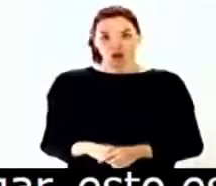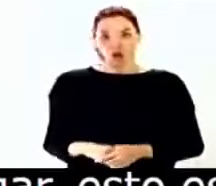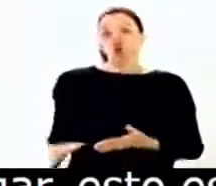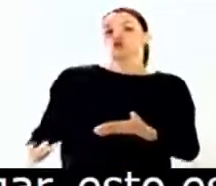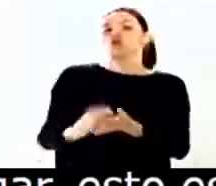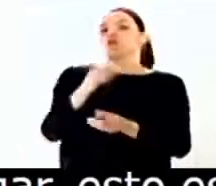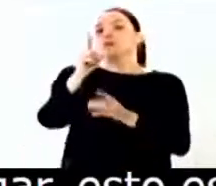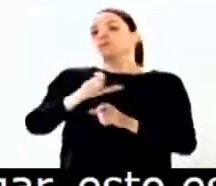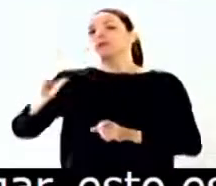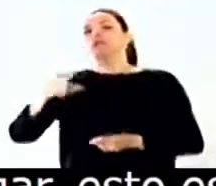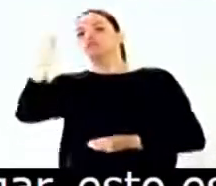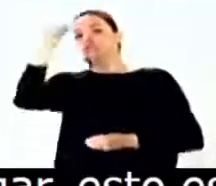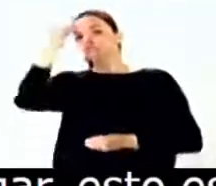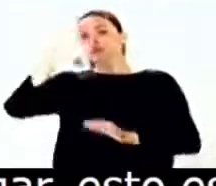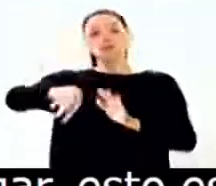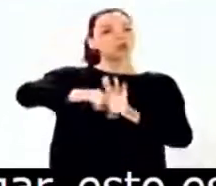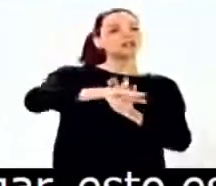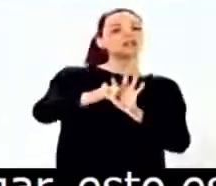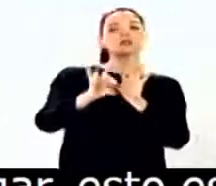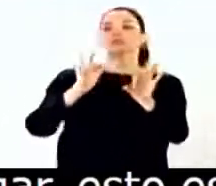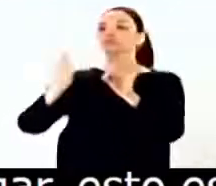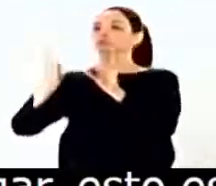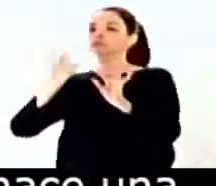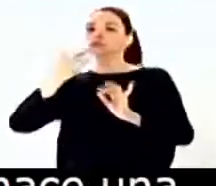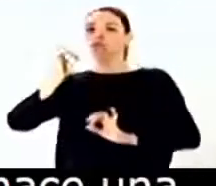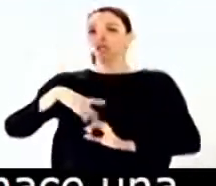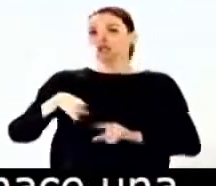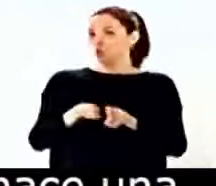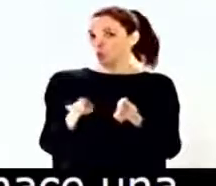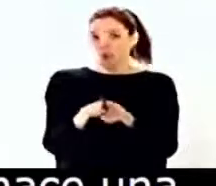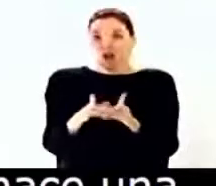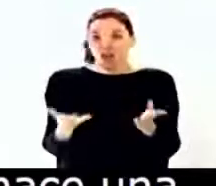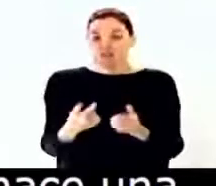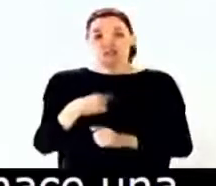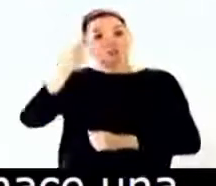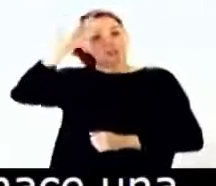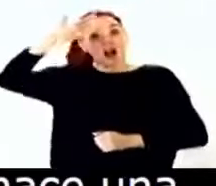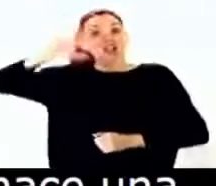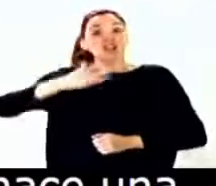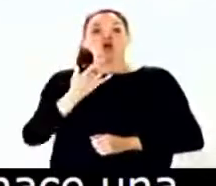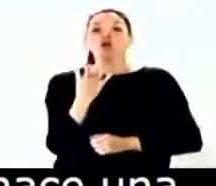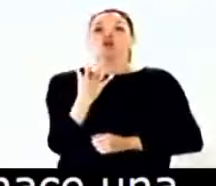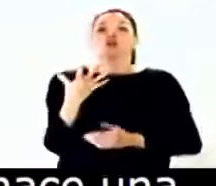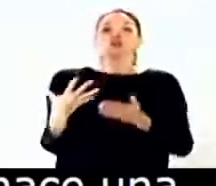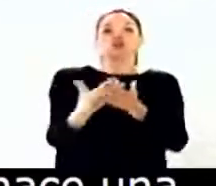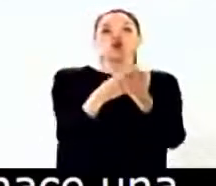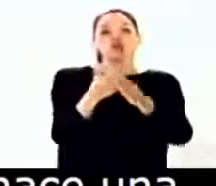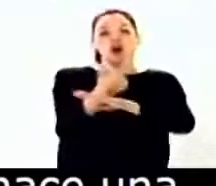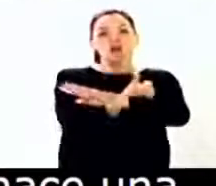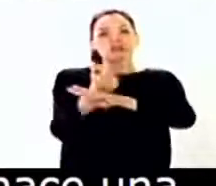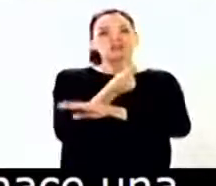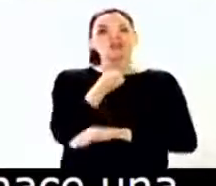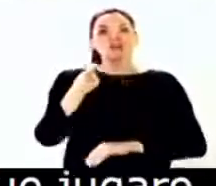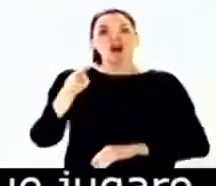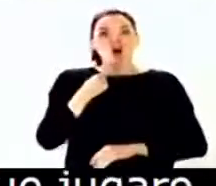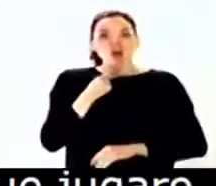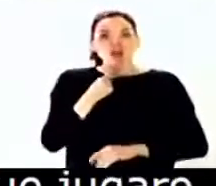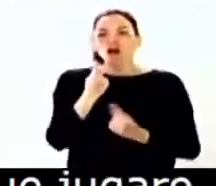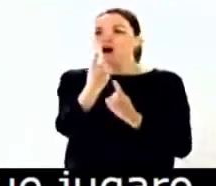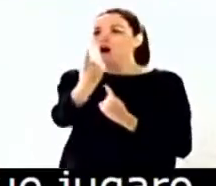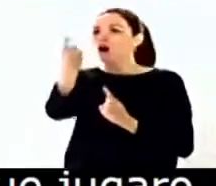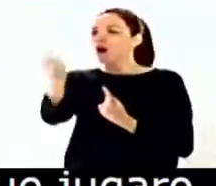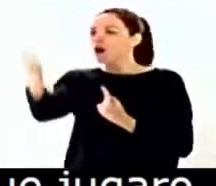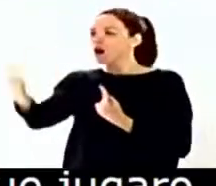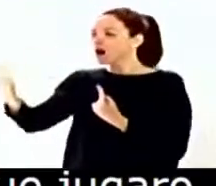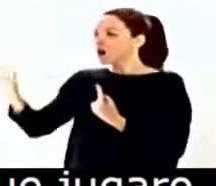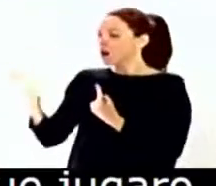que jugar un futbolista o otro futbolista. Por tanto, yo me imagino que los 150.000 habitantes de la ciudad de Badajoz, cada uno tendrá